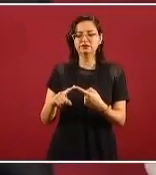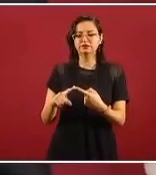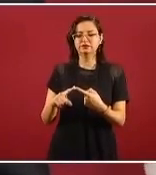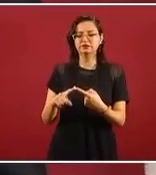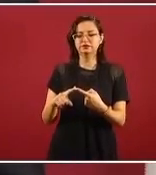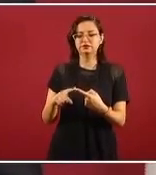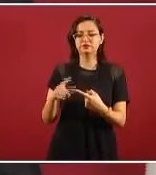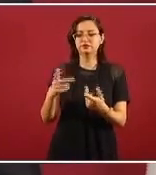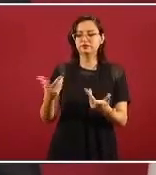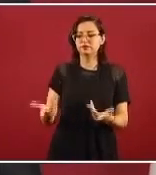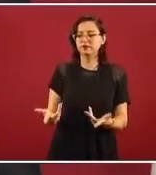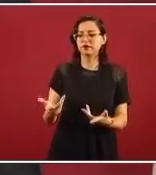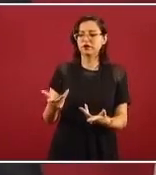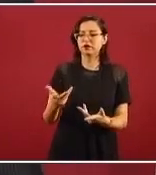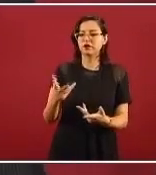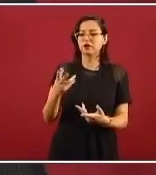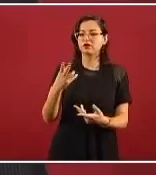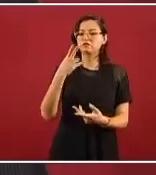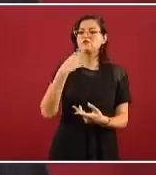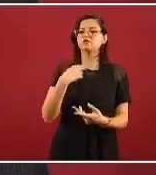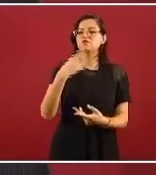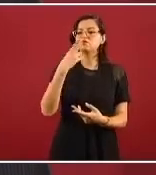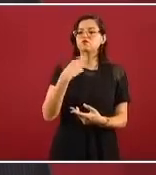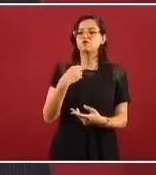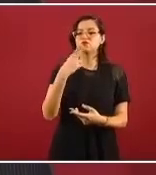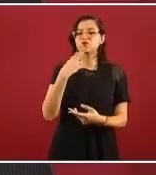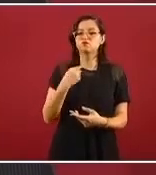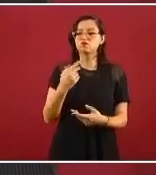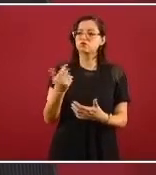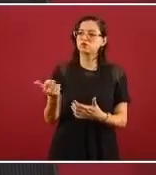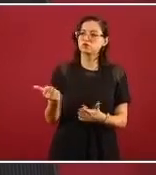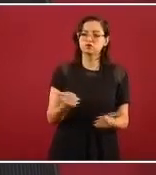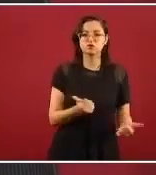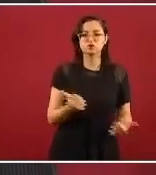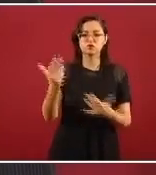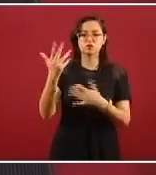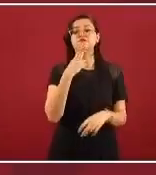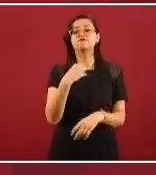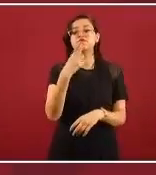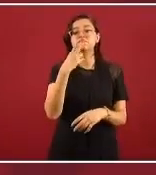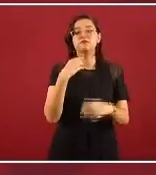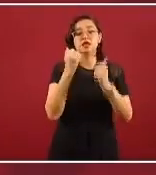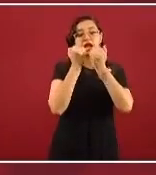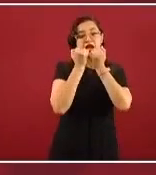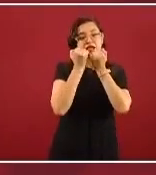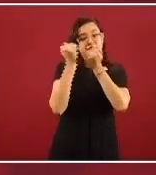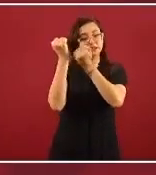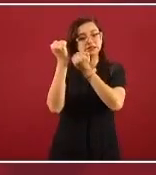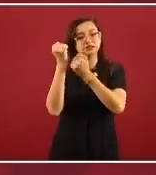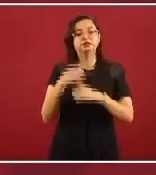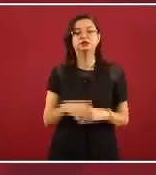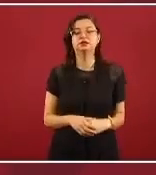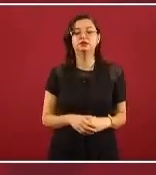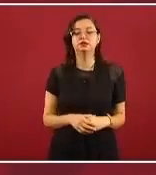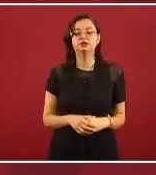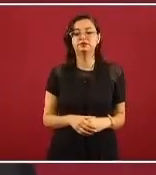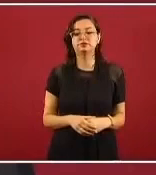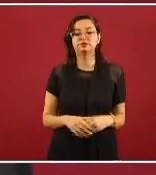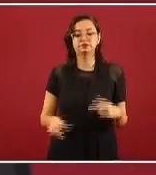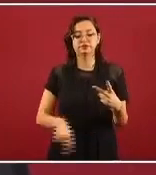cantidad de exportación de azúcar a Estados Unidos. En el caso del